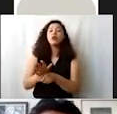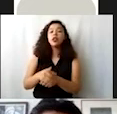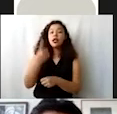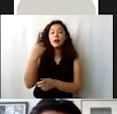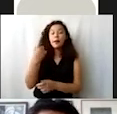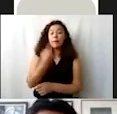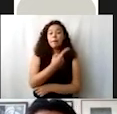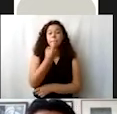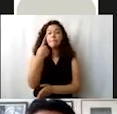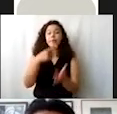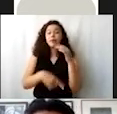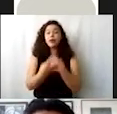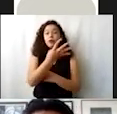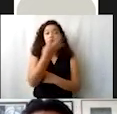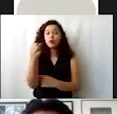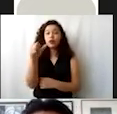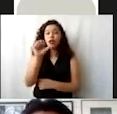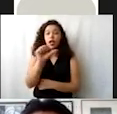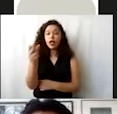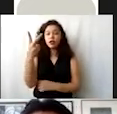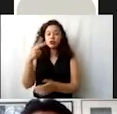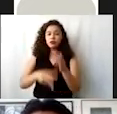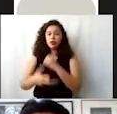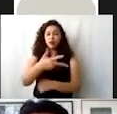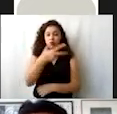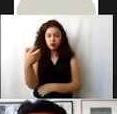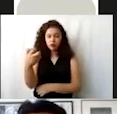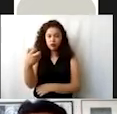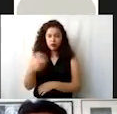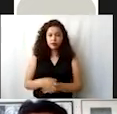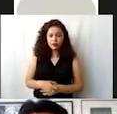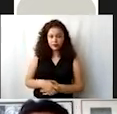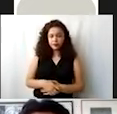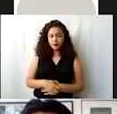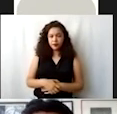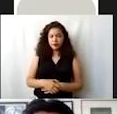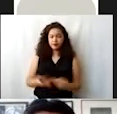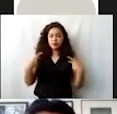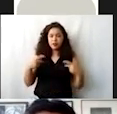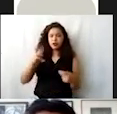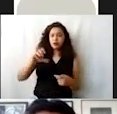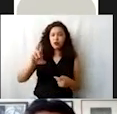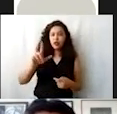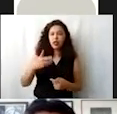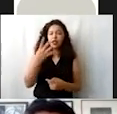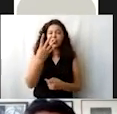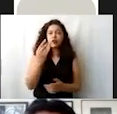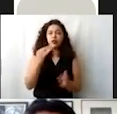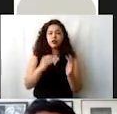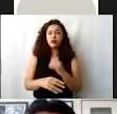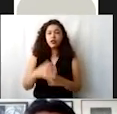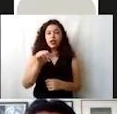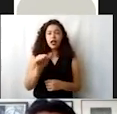1,400 a 2,800. De una persona moral, bueno, de una persona moral de 4,000 a